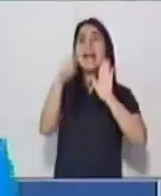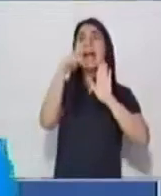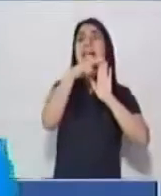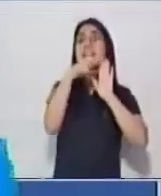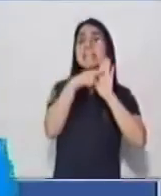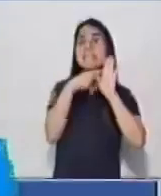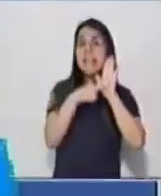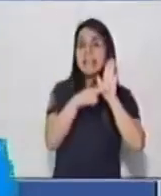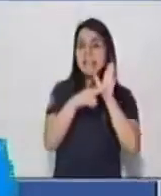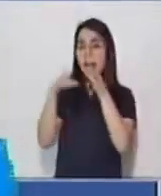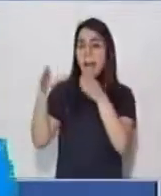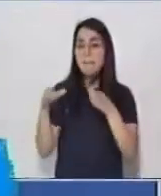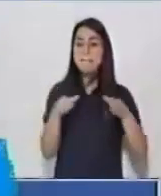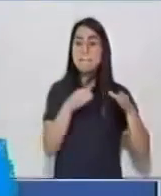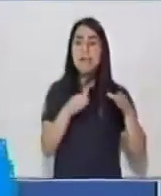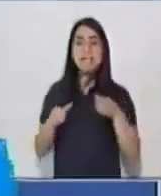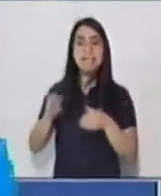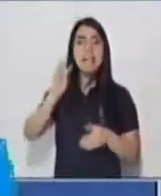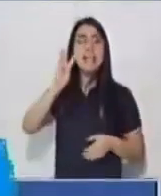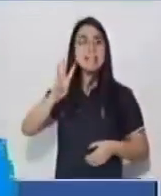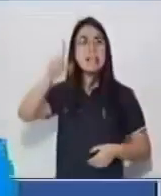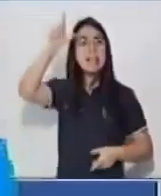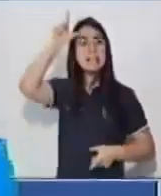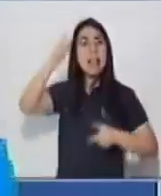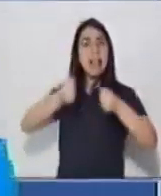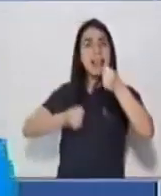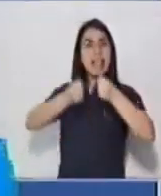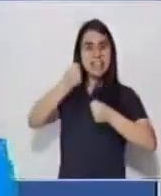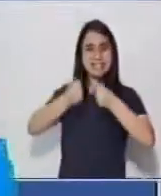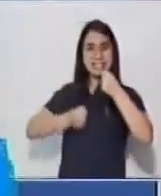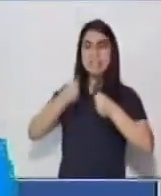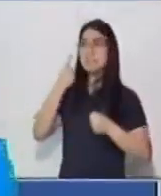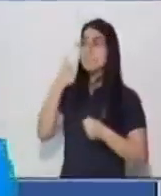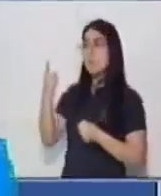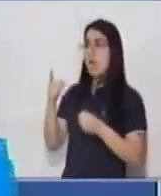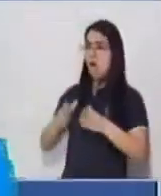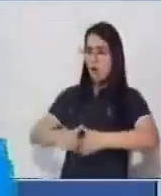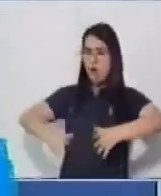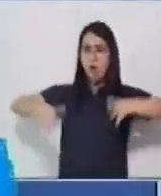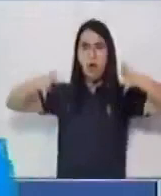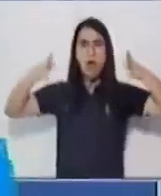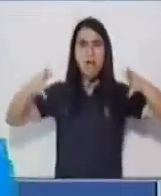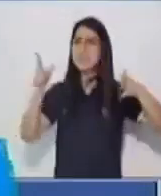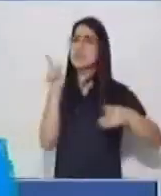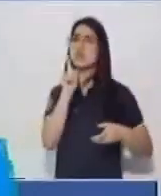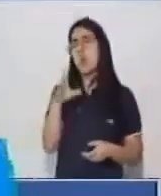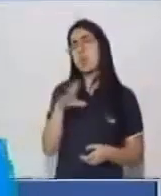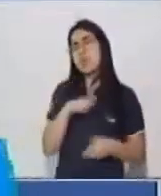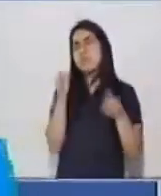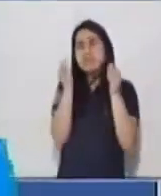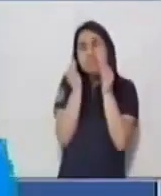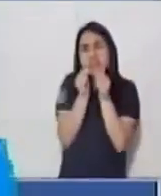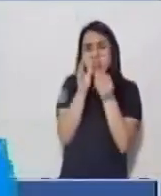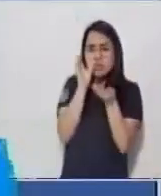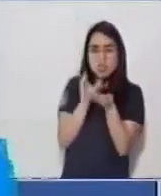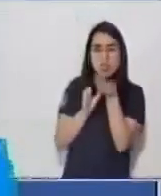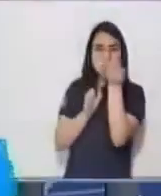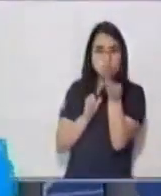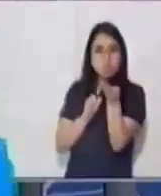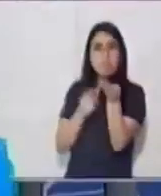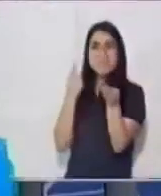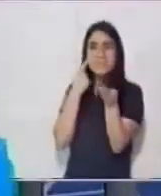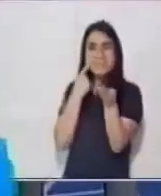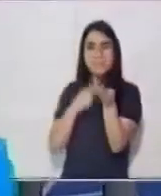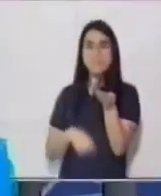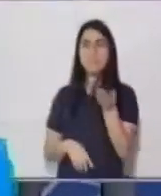molde grande, pero es este pequeñito. A una cámara, por favor, si puede enfocar acá, a los pastelitos. Y